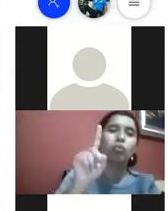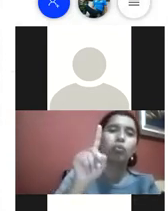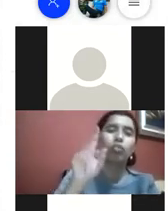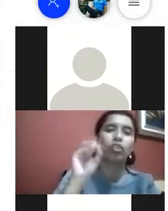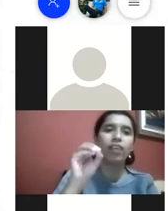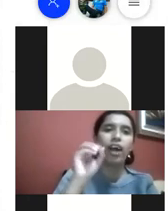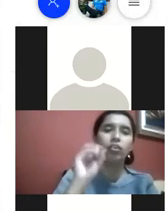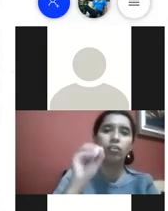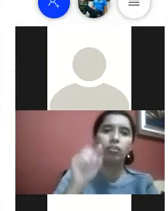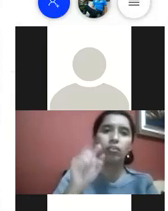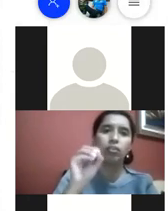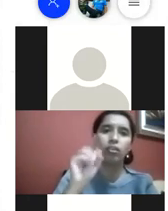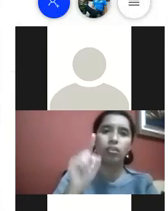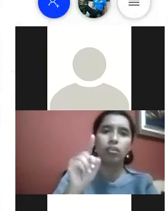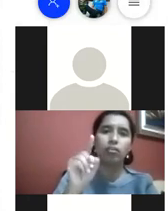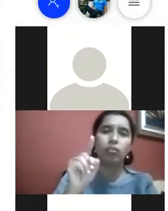es alfa.